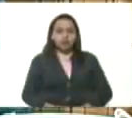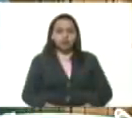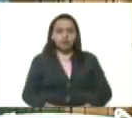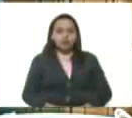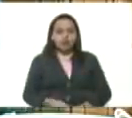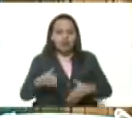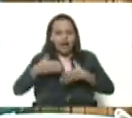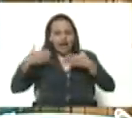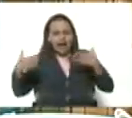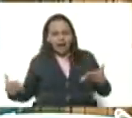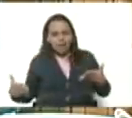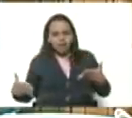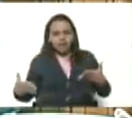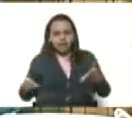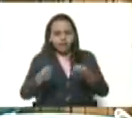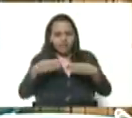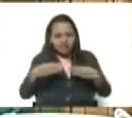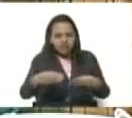Amplia y segura.